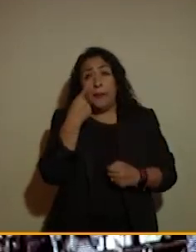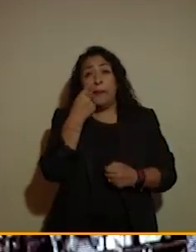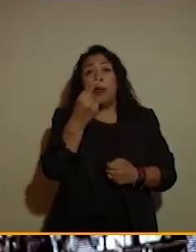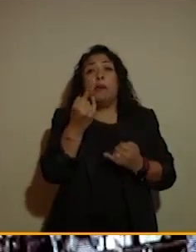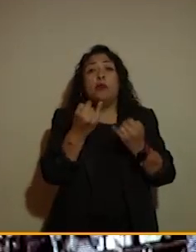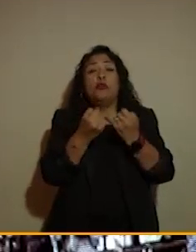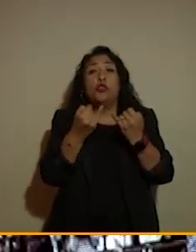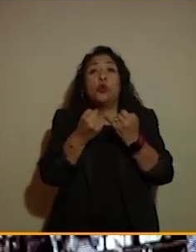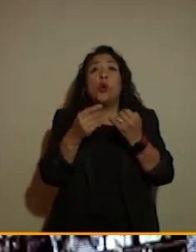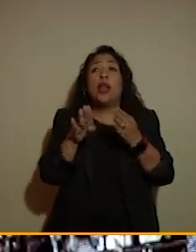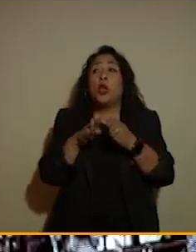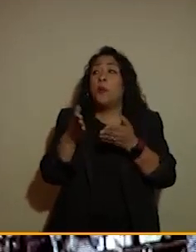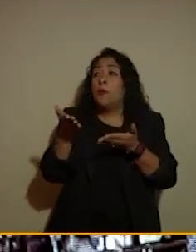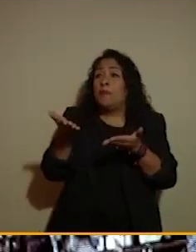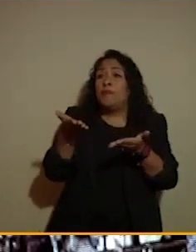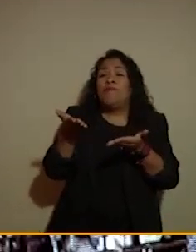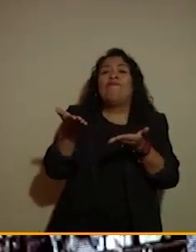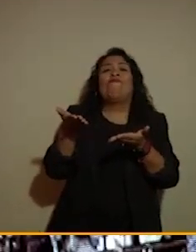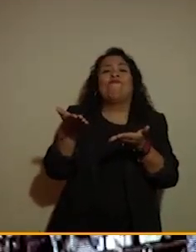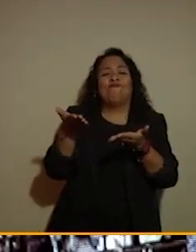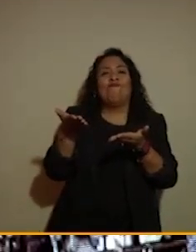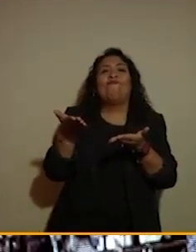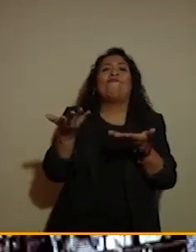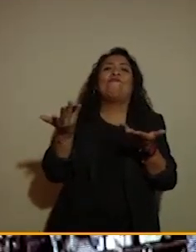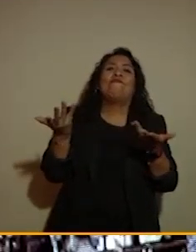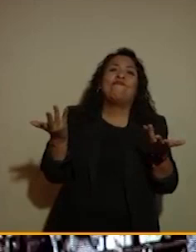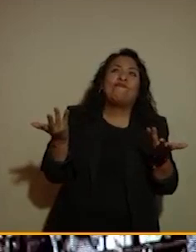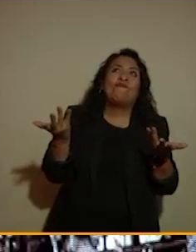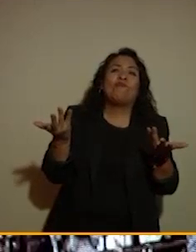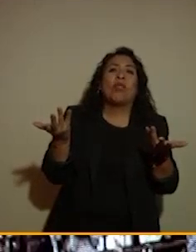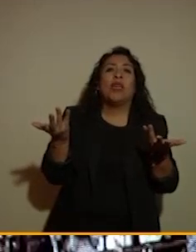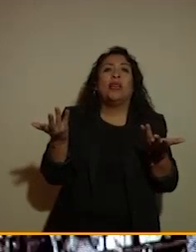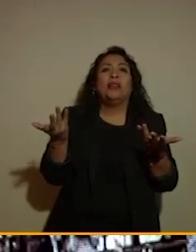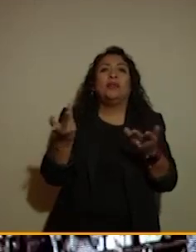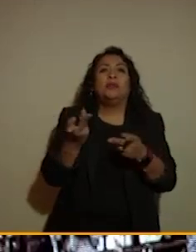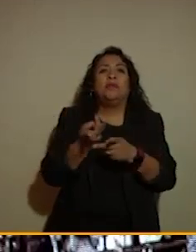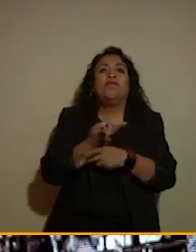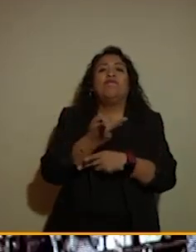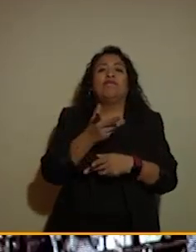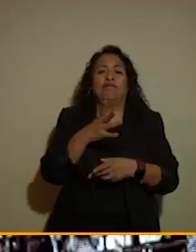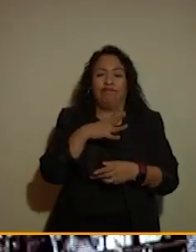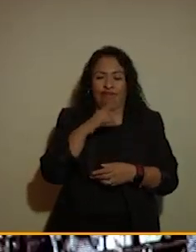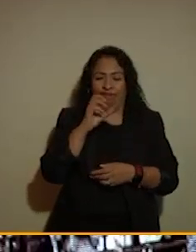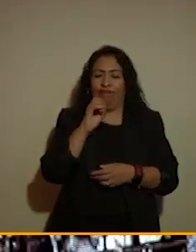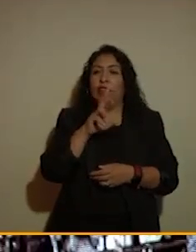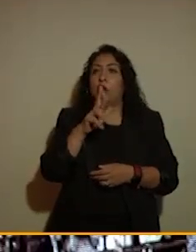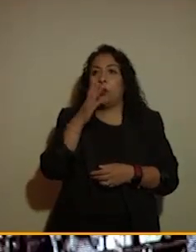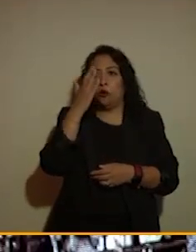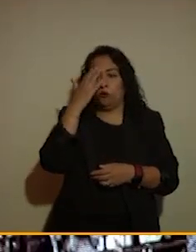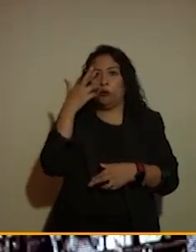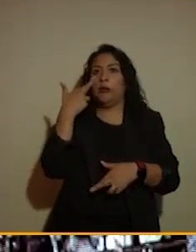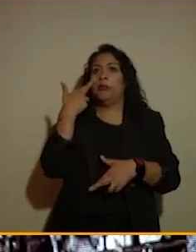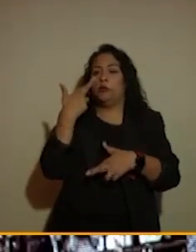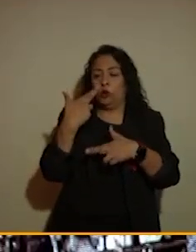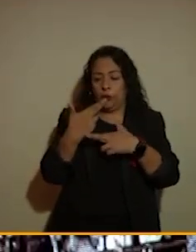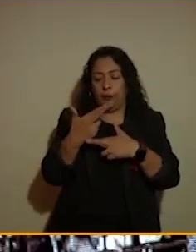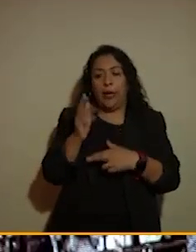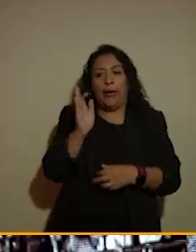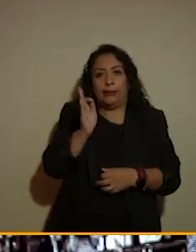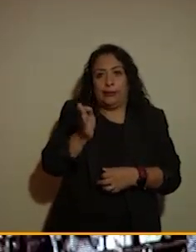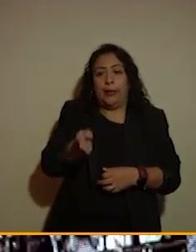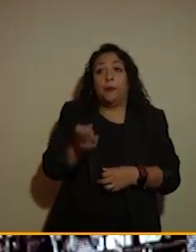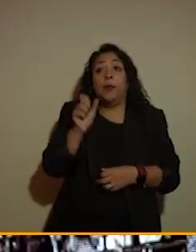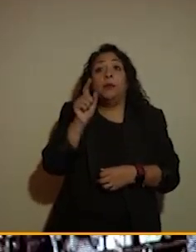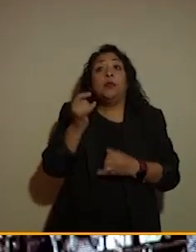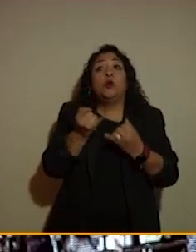la mediatización de ellas hizo que se reconoció la responsabilidad y la